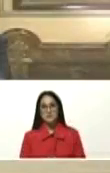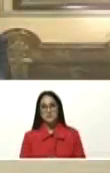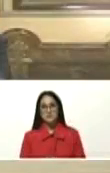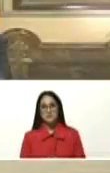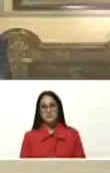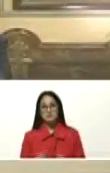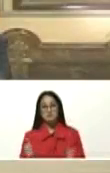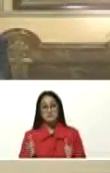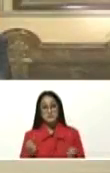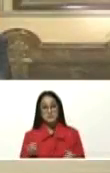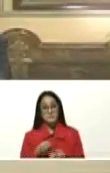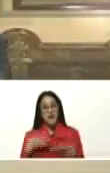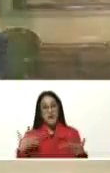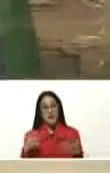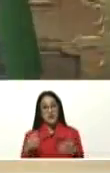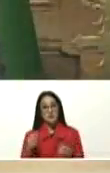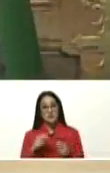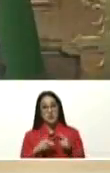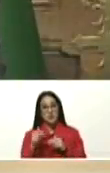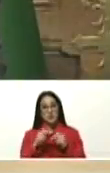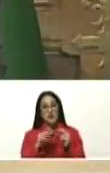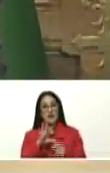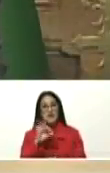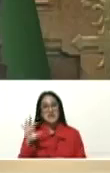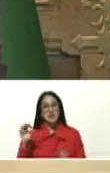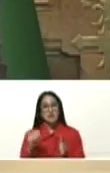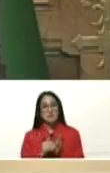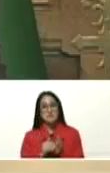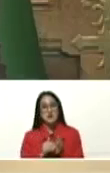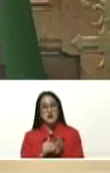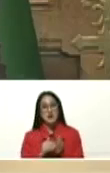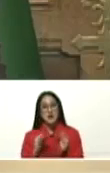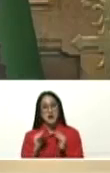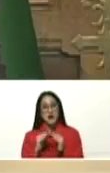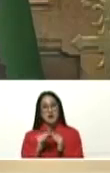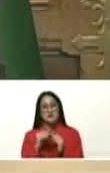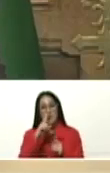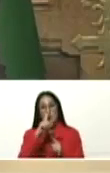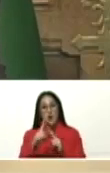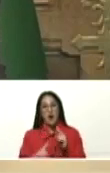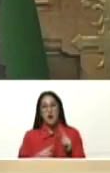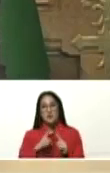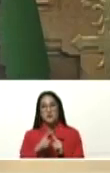el milagro de construir 500.000 viviendas por año.